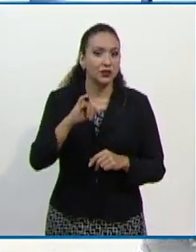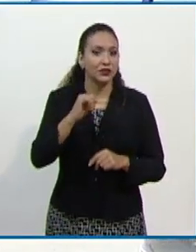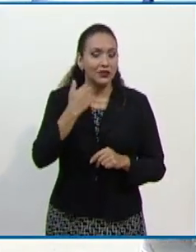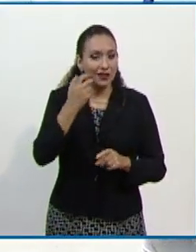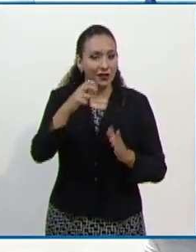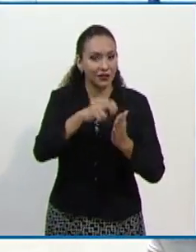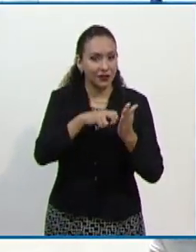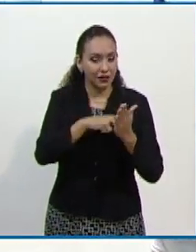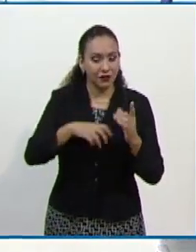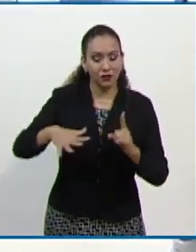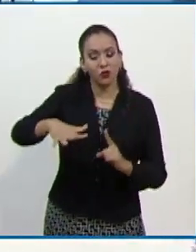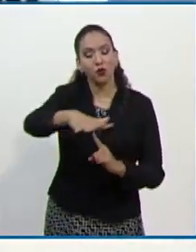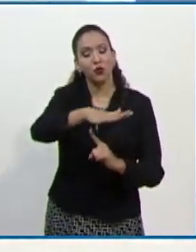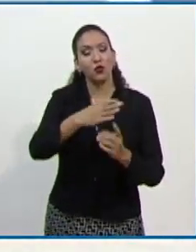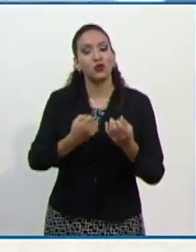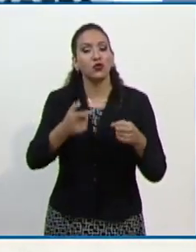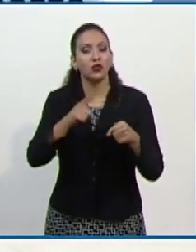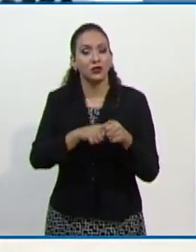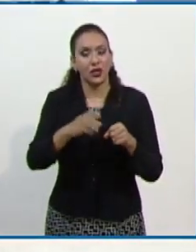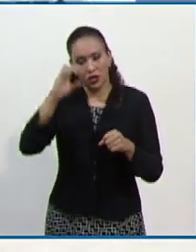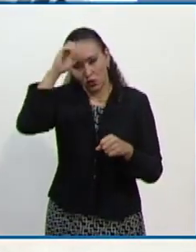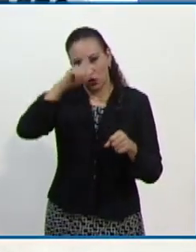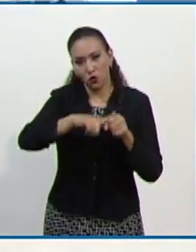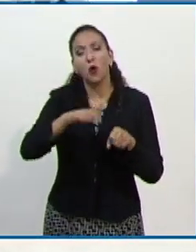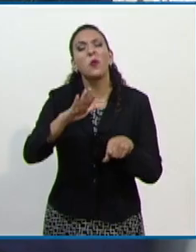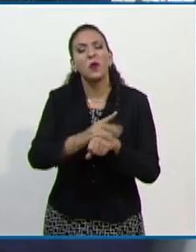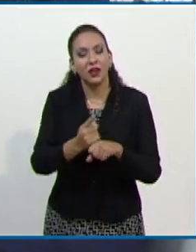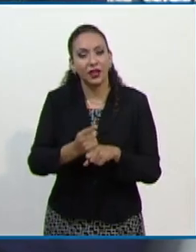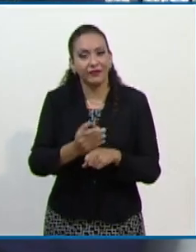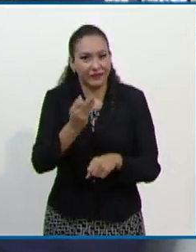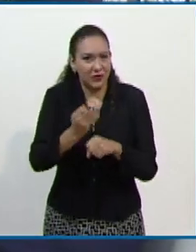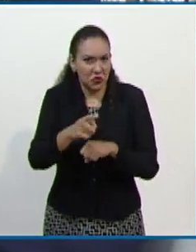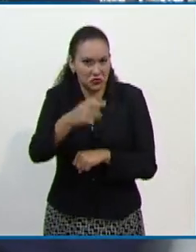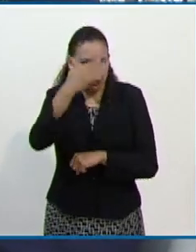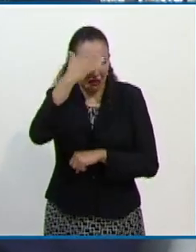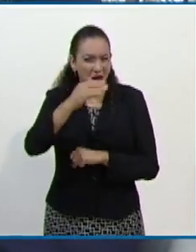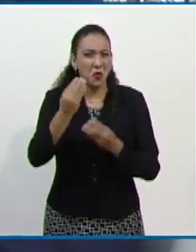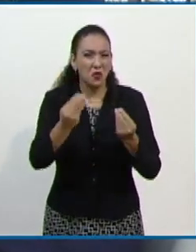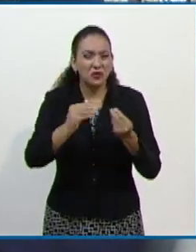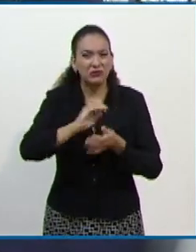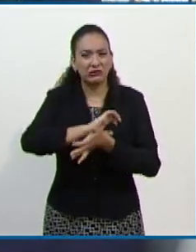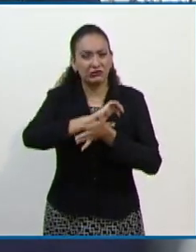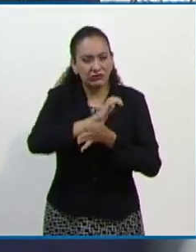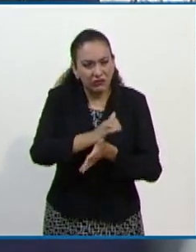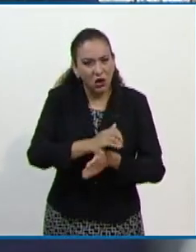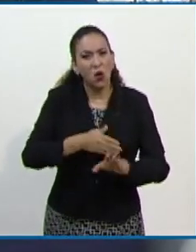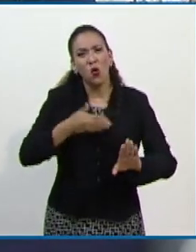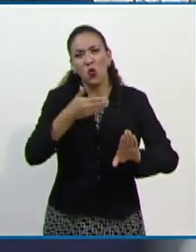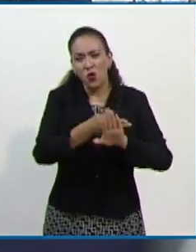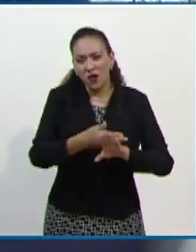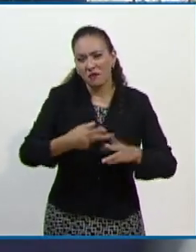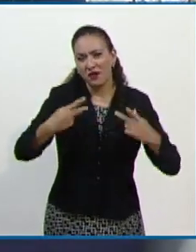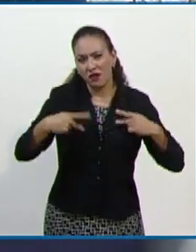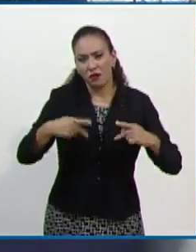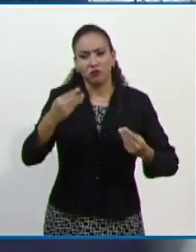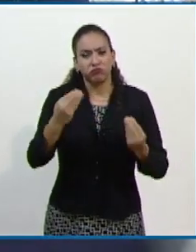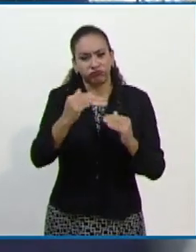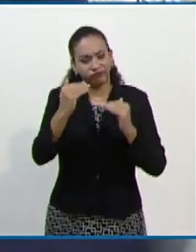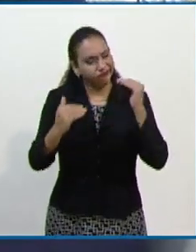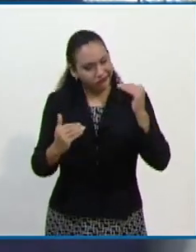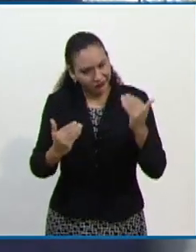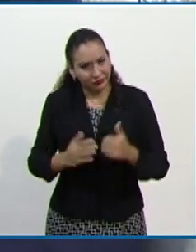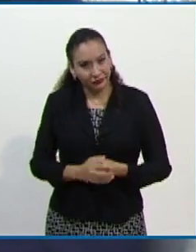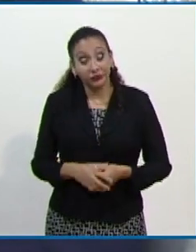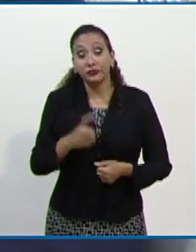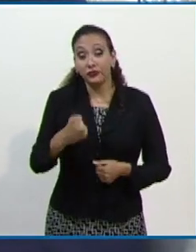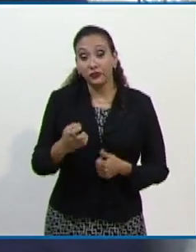contextos socioculturales que perpetúan la desigualdad, señaló el dictaminador Juan Alberto Galván Trejo como parte del podcast